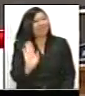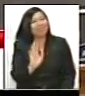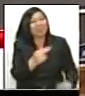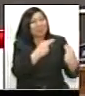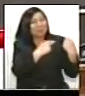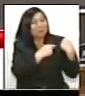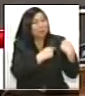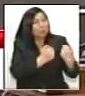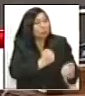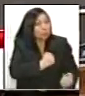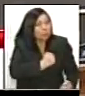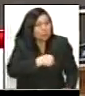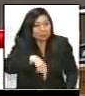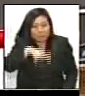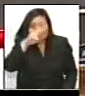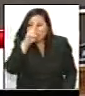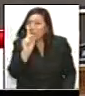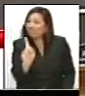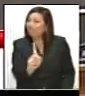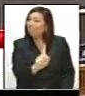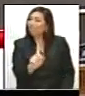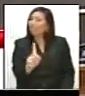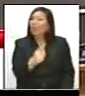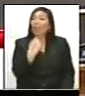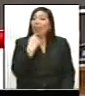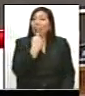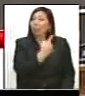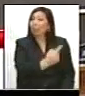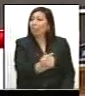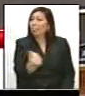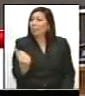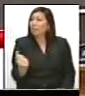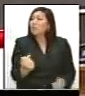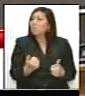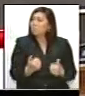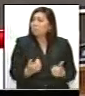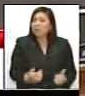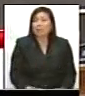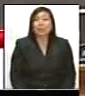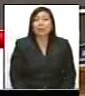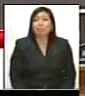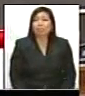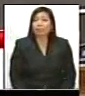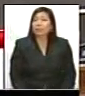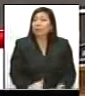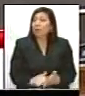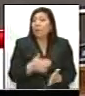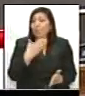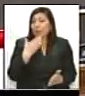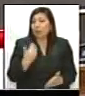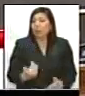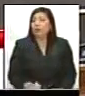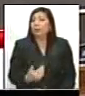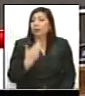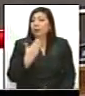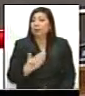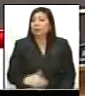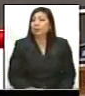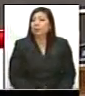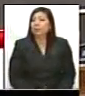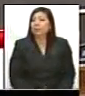compromiso. Y eso es un llamado de atención válido. Y esperemos que esto mejore, Presidenta. Muchas gracias,